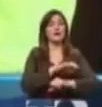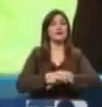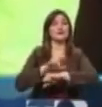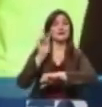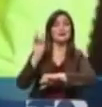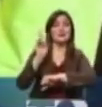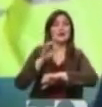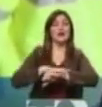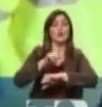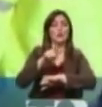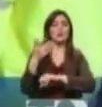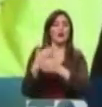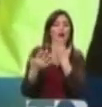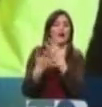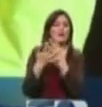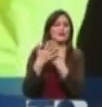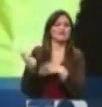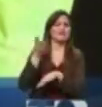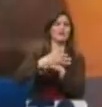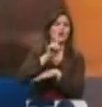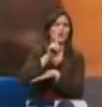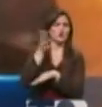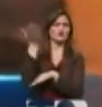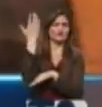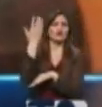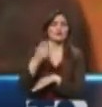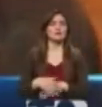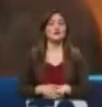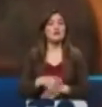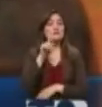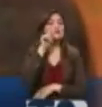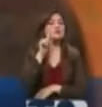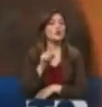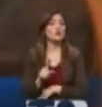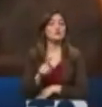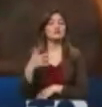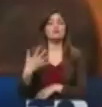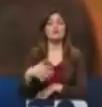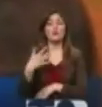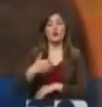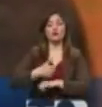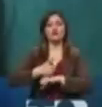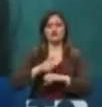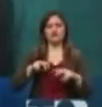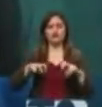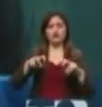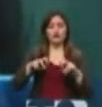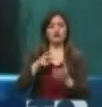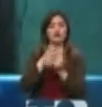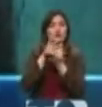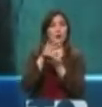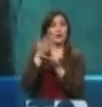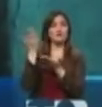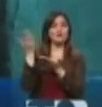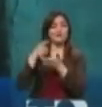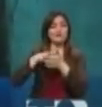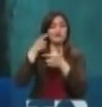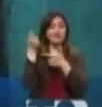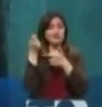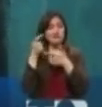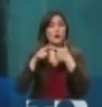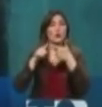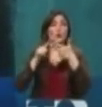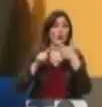personas. Uno de ellos posee antecedentes penales. Entre las evidencias levantadas por las autoridades figura un arma de fuego,